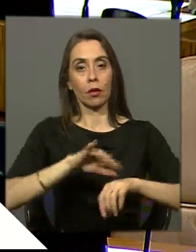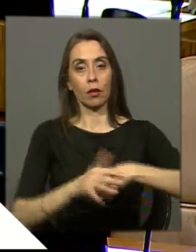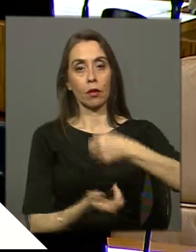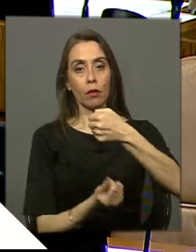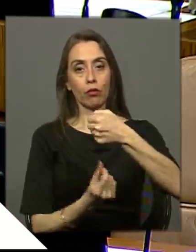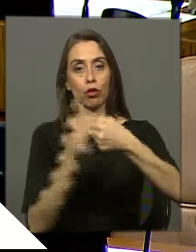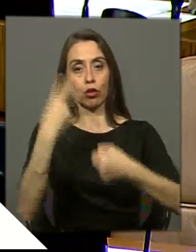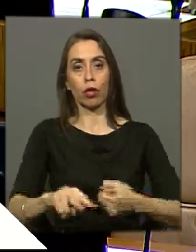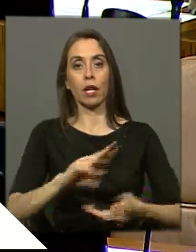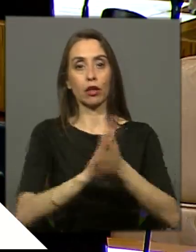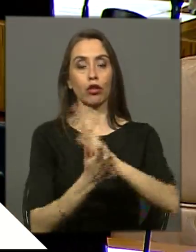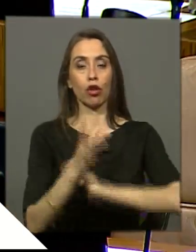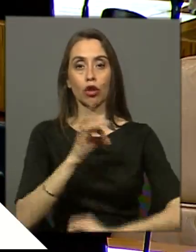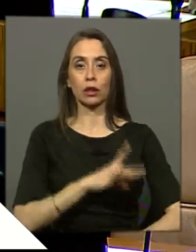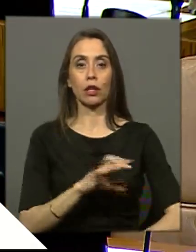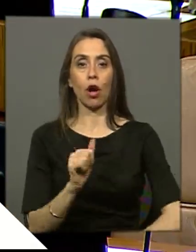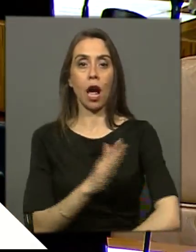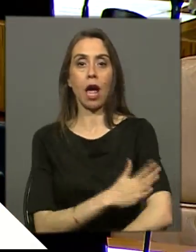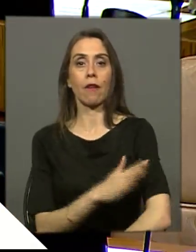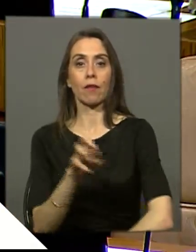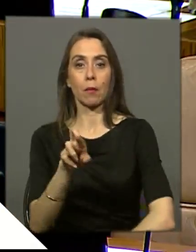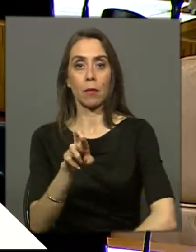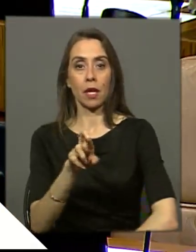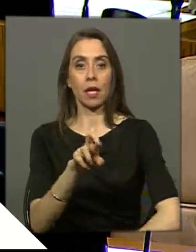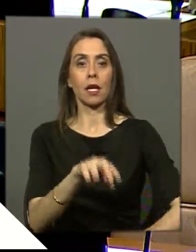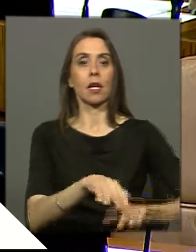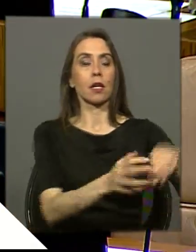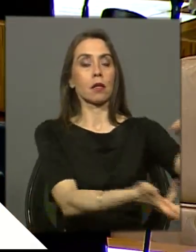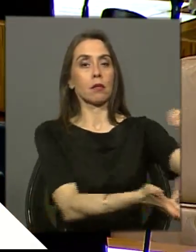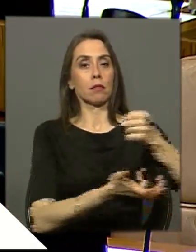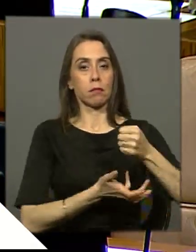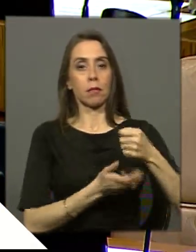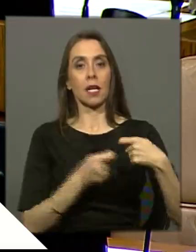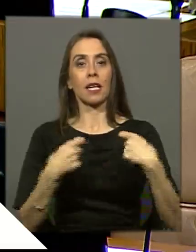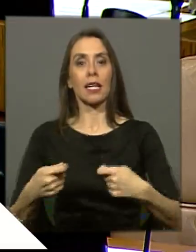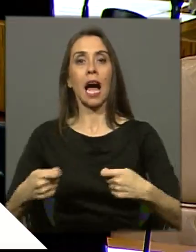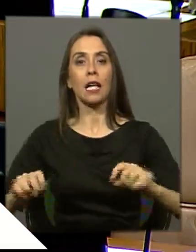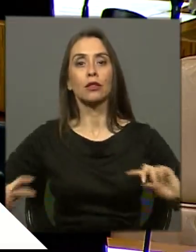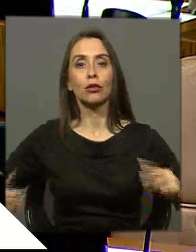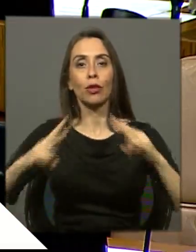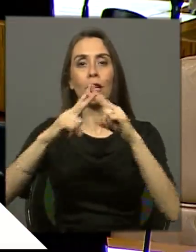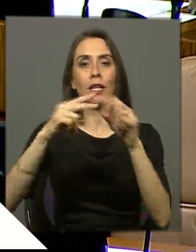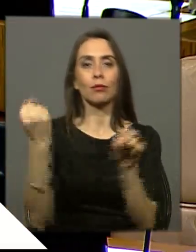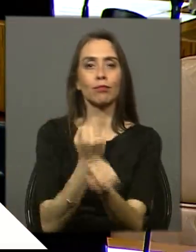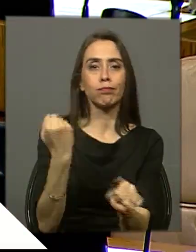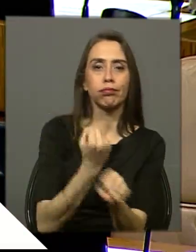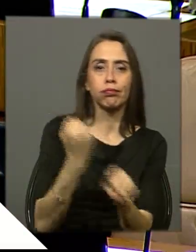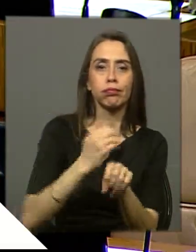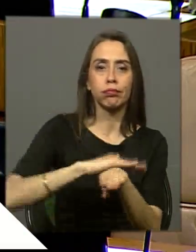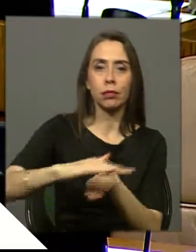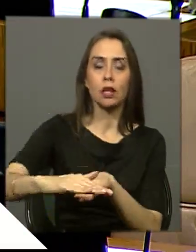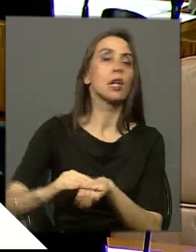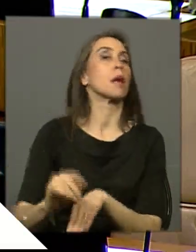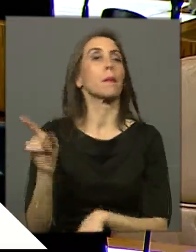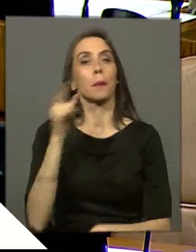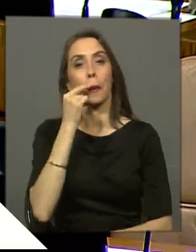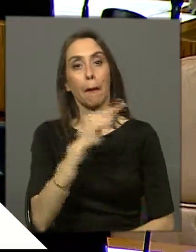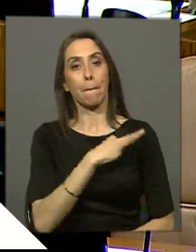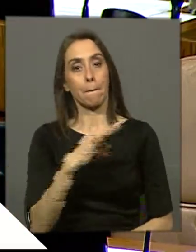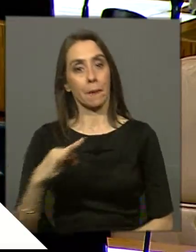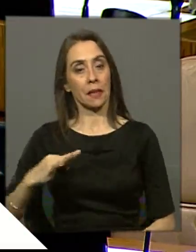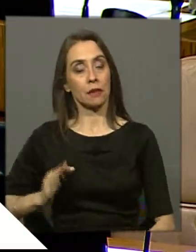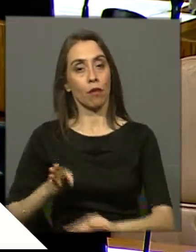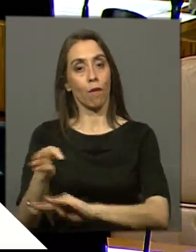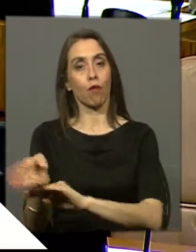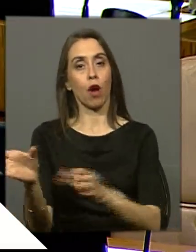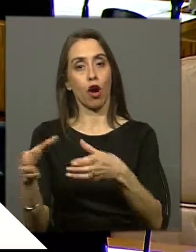chilenos en las AFP puedan invertirse en infraestructura y las explicaciones que dio el ministro en la comisión de hacienda y las que ha dado